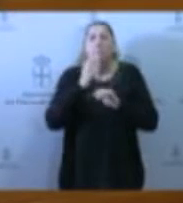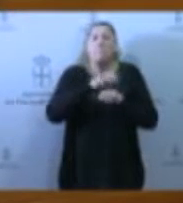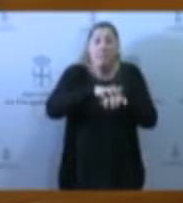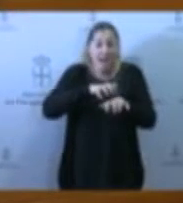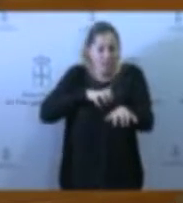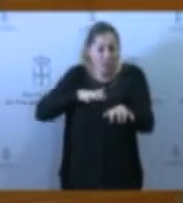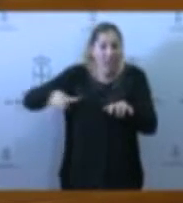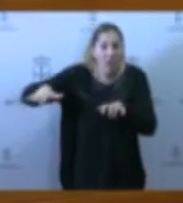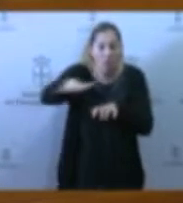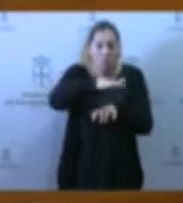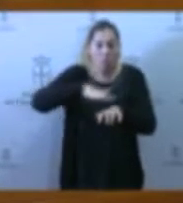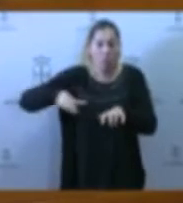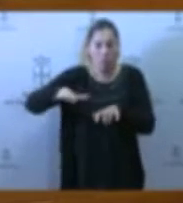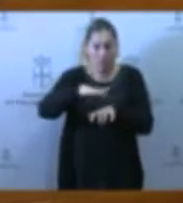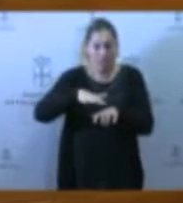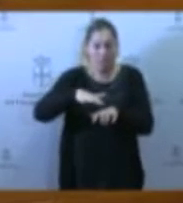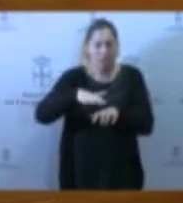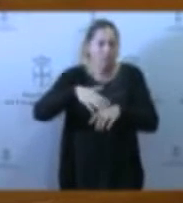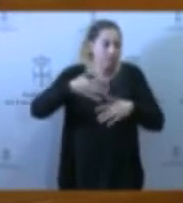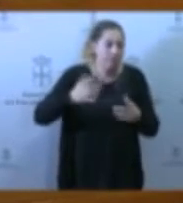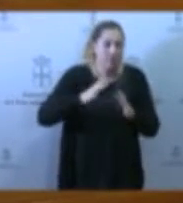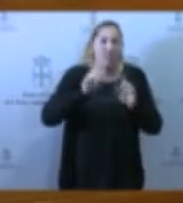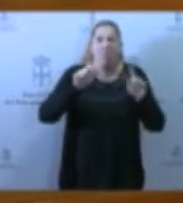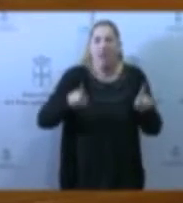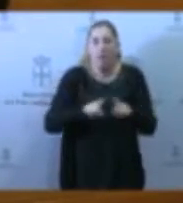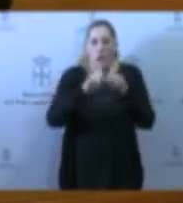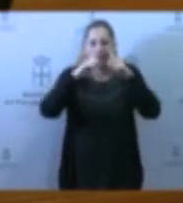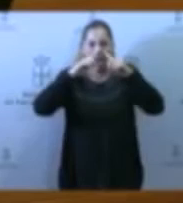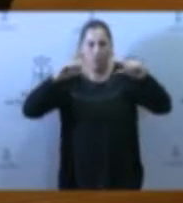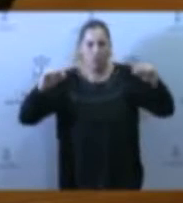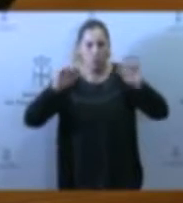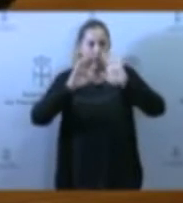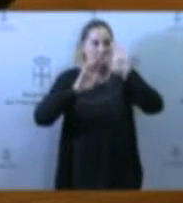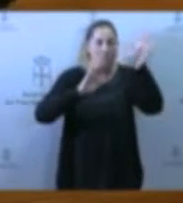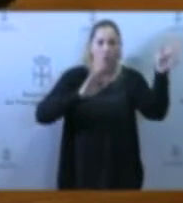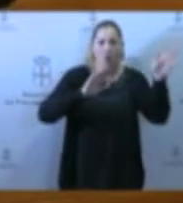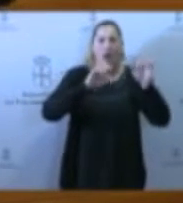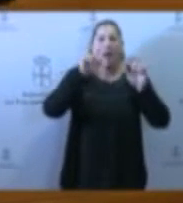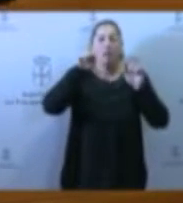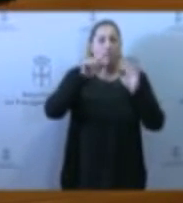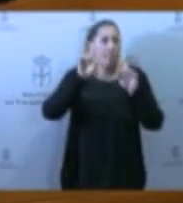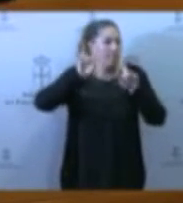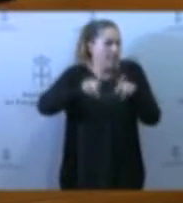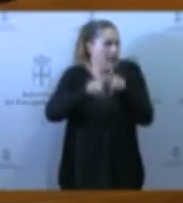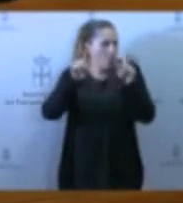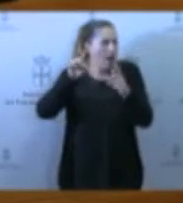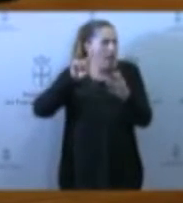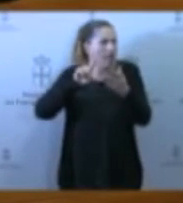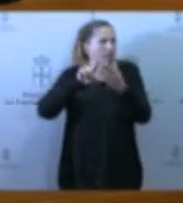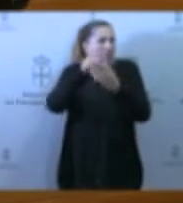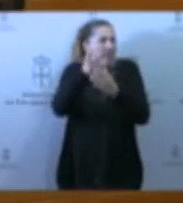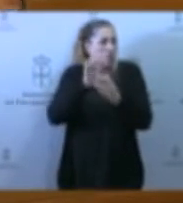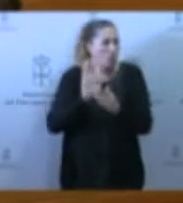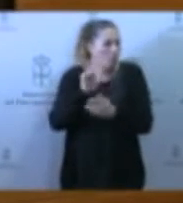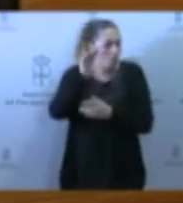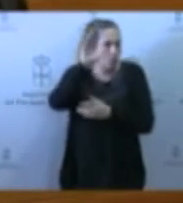estos lugares, tanto en el suroccidente como aquí en la zona, en la montaña central,